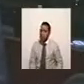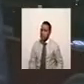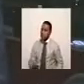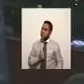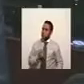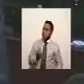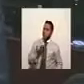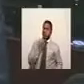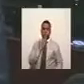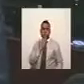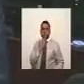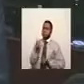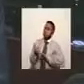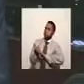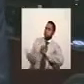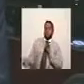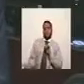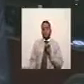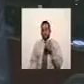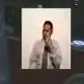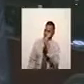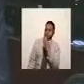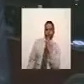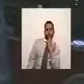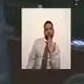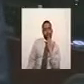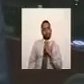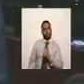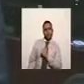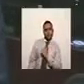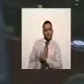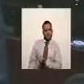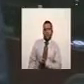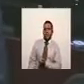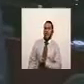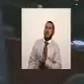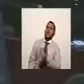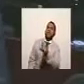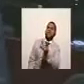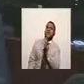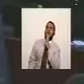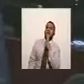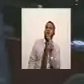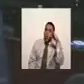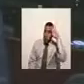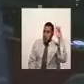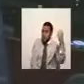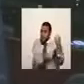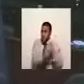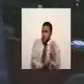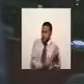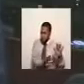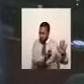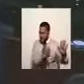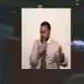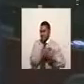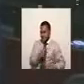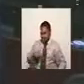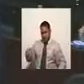autosuficiencia financiera y ya no necesitaron de ese patrocinio cubano. Pero